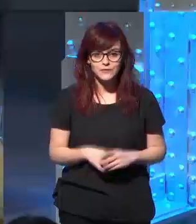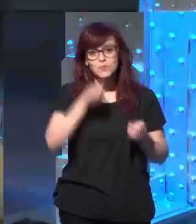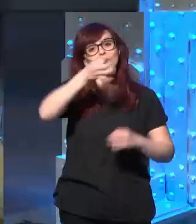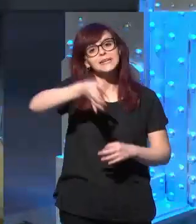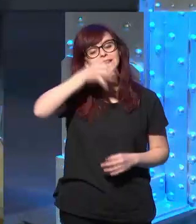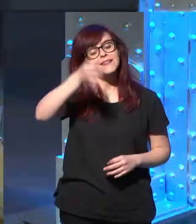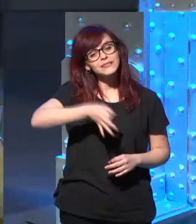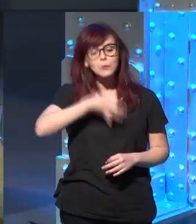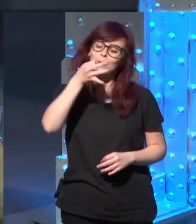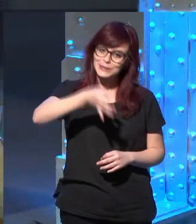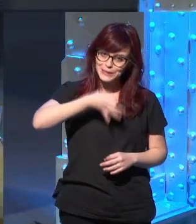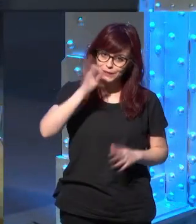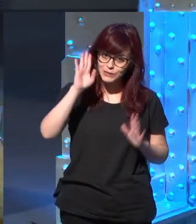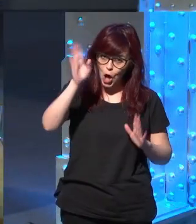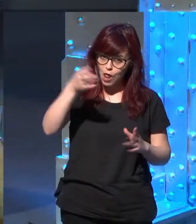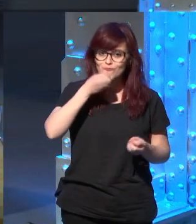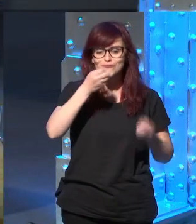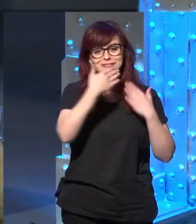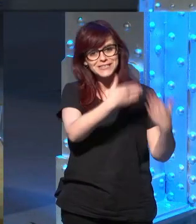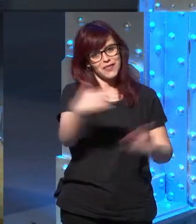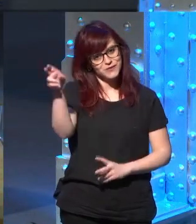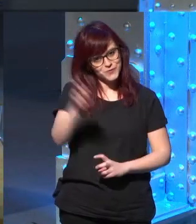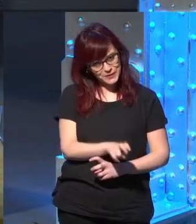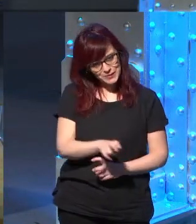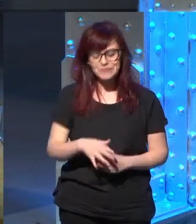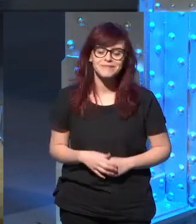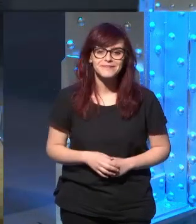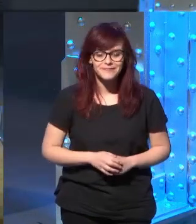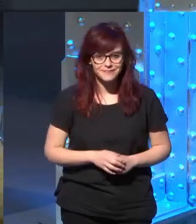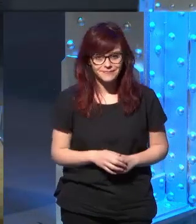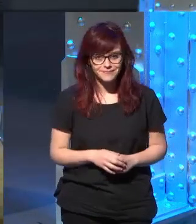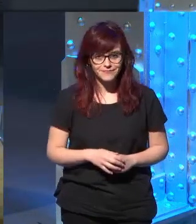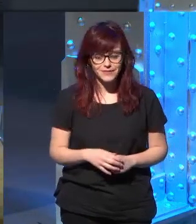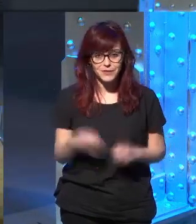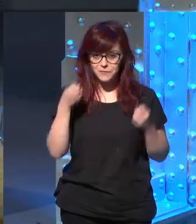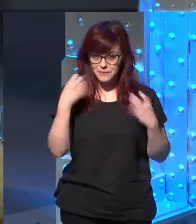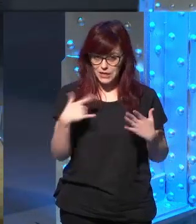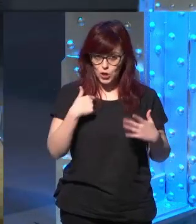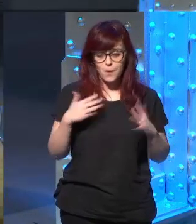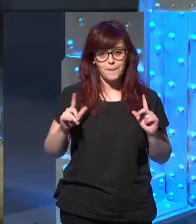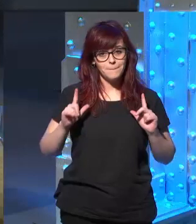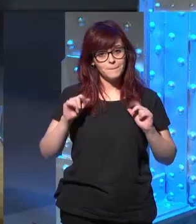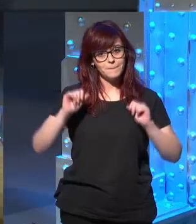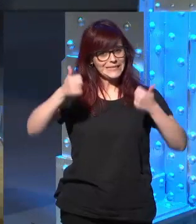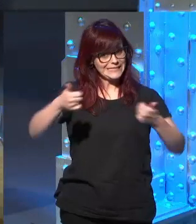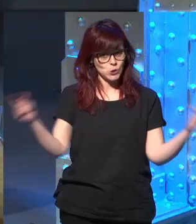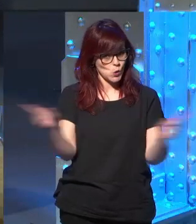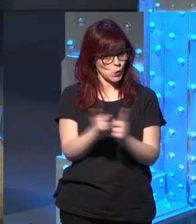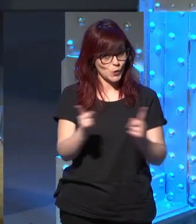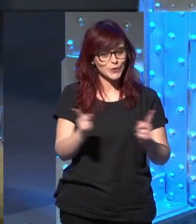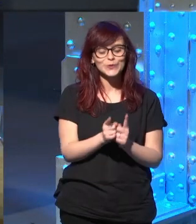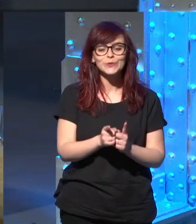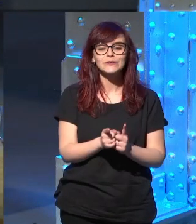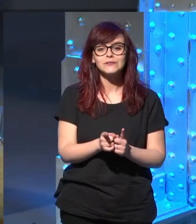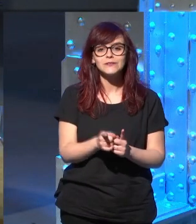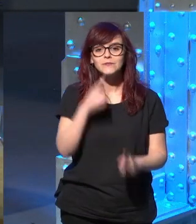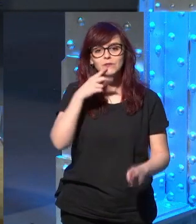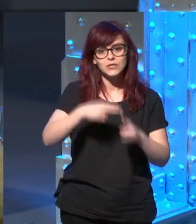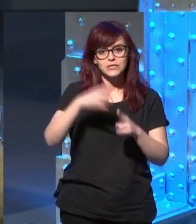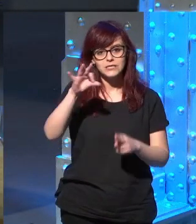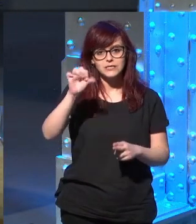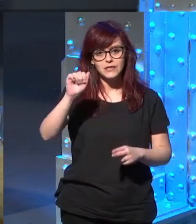Buenas tardes. Buenas tardes. Hola. Muchísimas gracias por venir. Bueno, yo me voy a presentar brevemente. Me